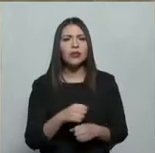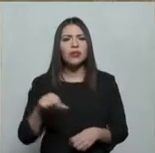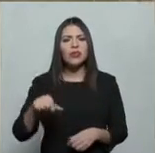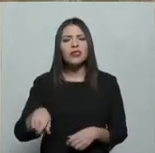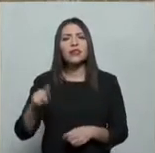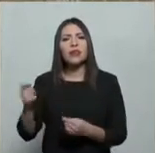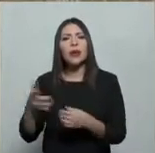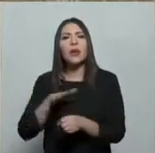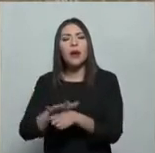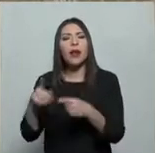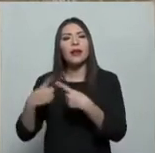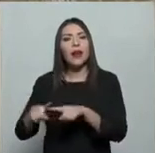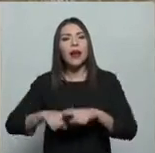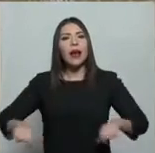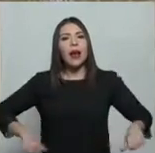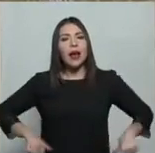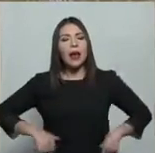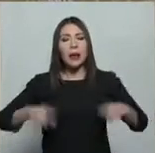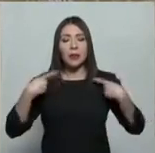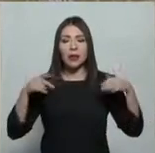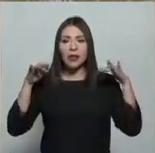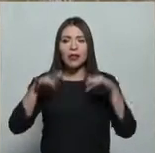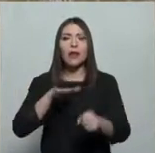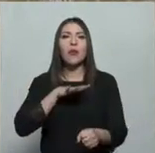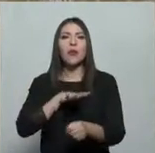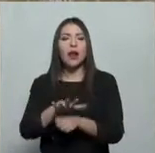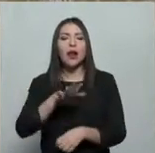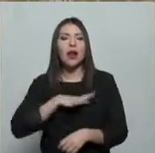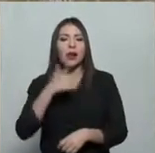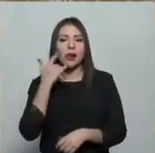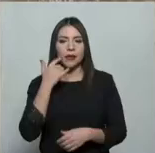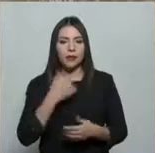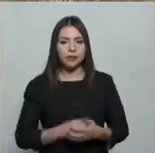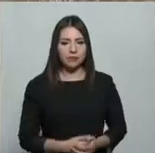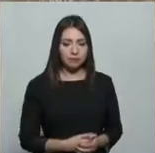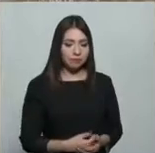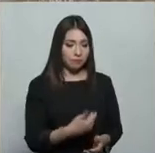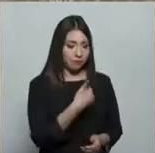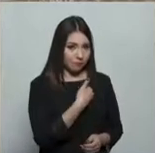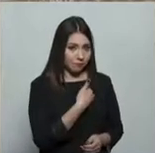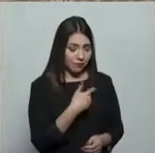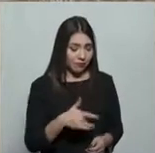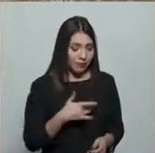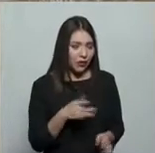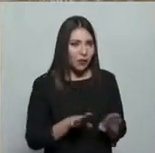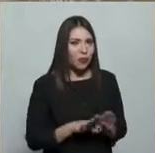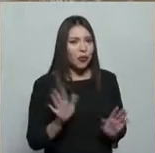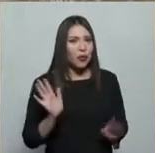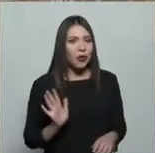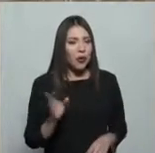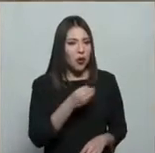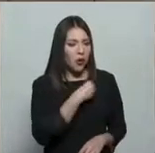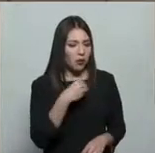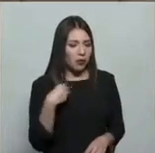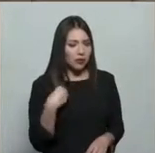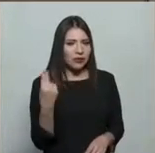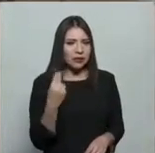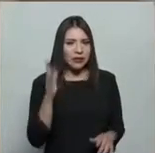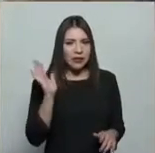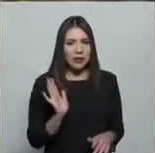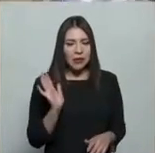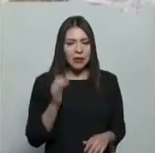asistentes. Yo me siento obligado, de veras, a hablar antes que nada del